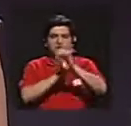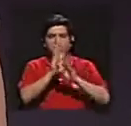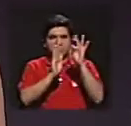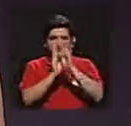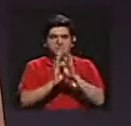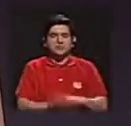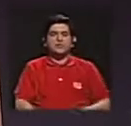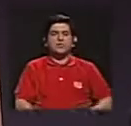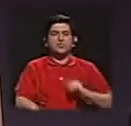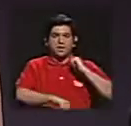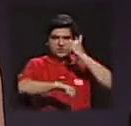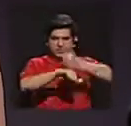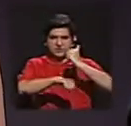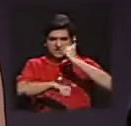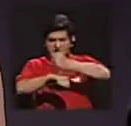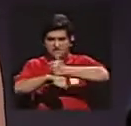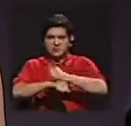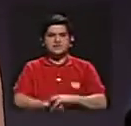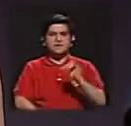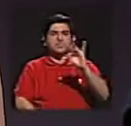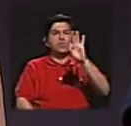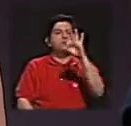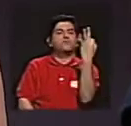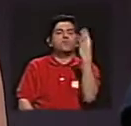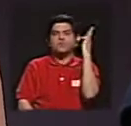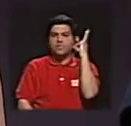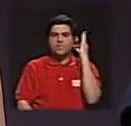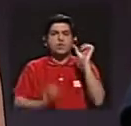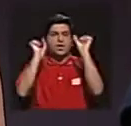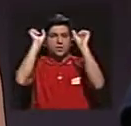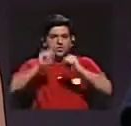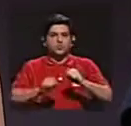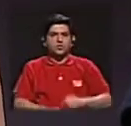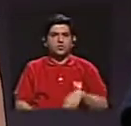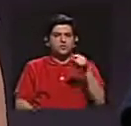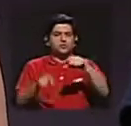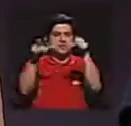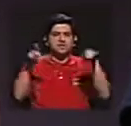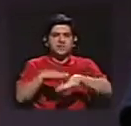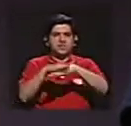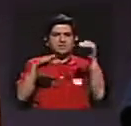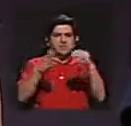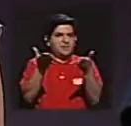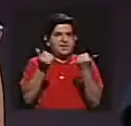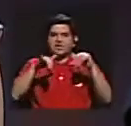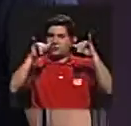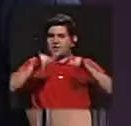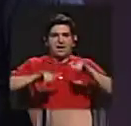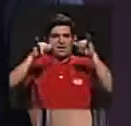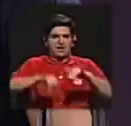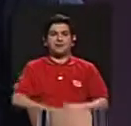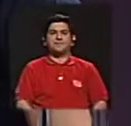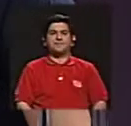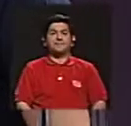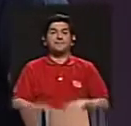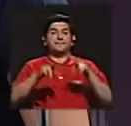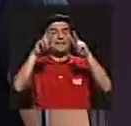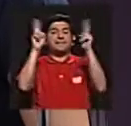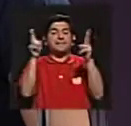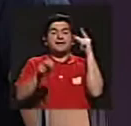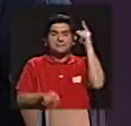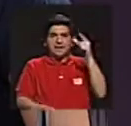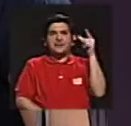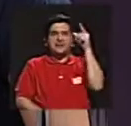nos colocan encima y también de la forma en que las mujeres podemos salir de ese lugar donde no queremos estar. Bueno, un tema que sin